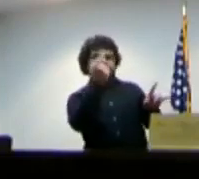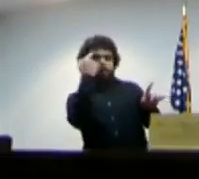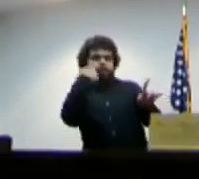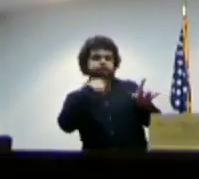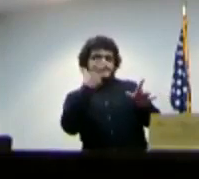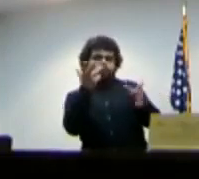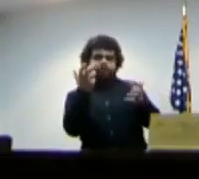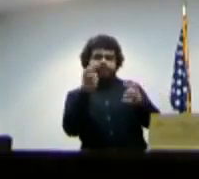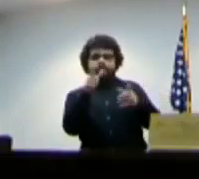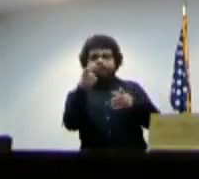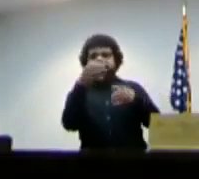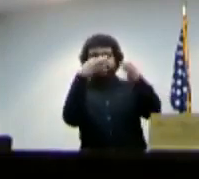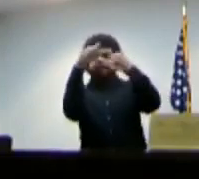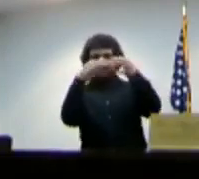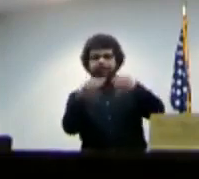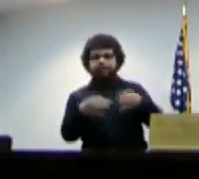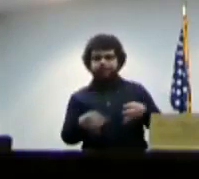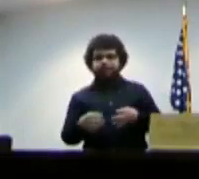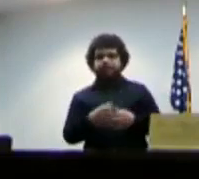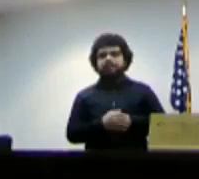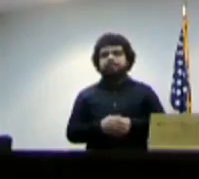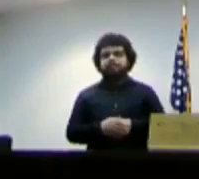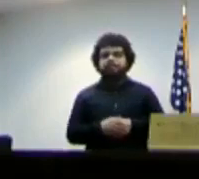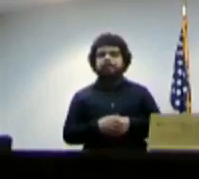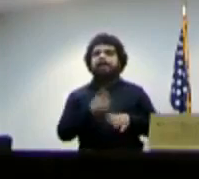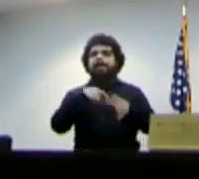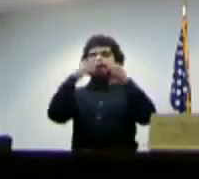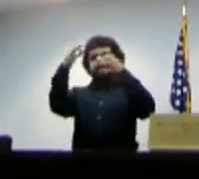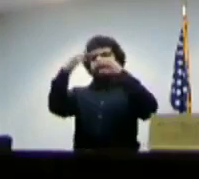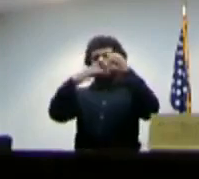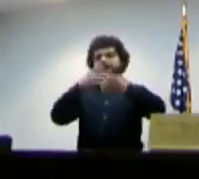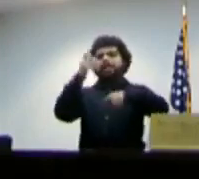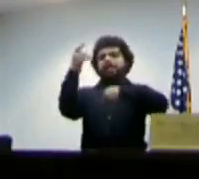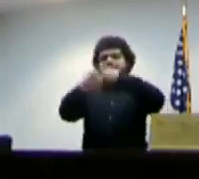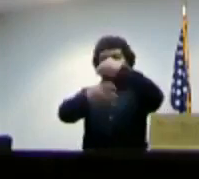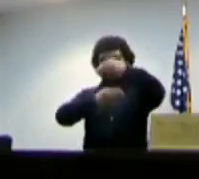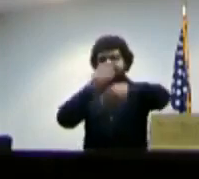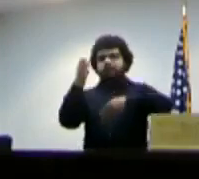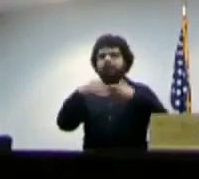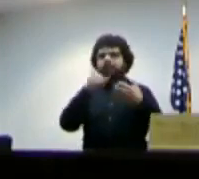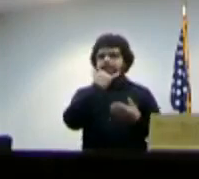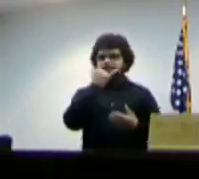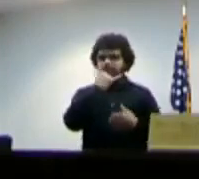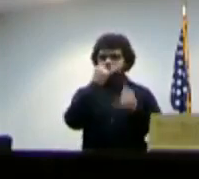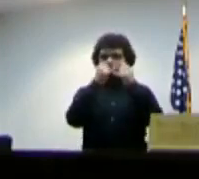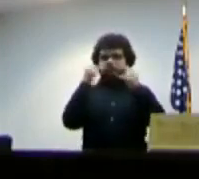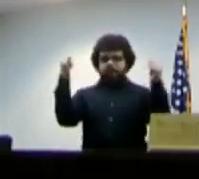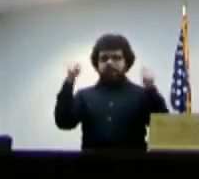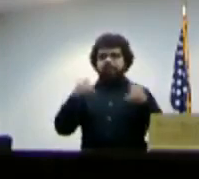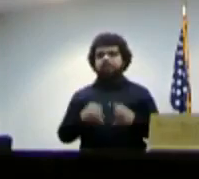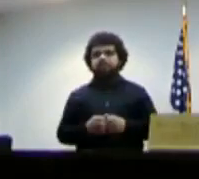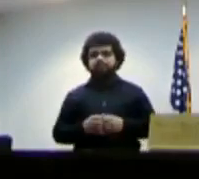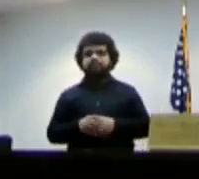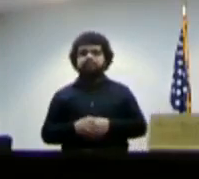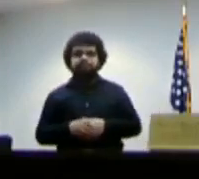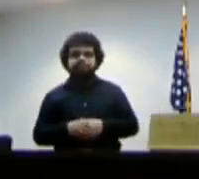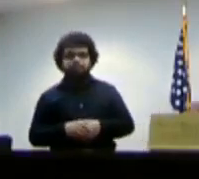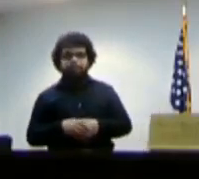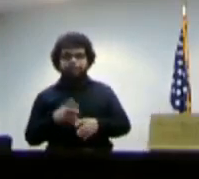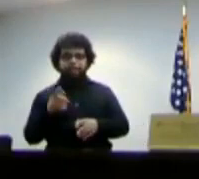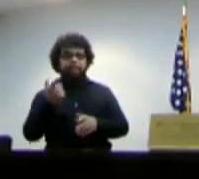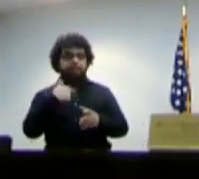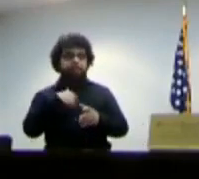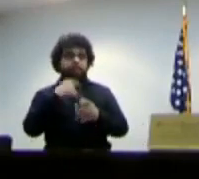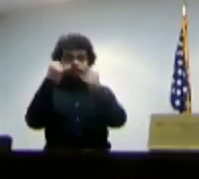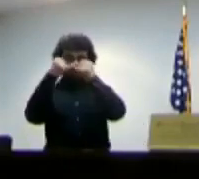Sí, es que estoy como explique, que... Explique el ciclo ese de qué pasó con la línea. Okay. Hubo una línea que